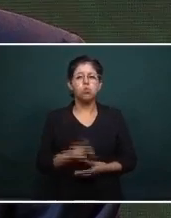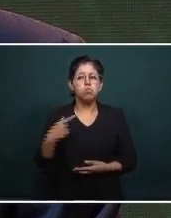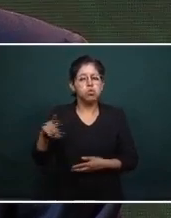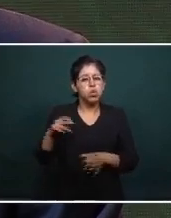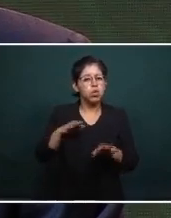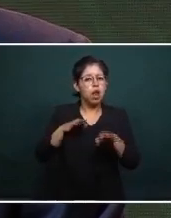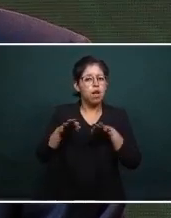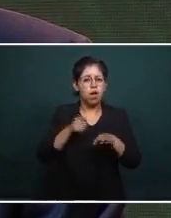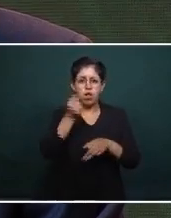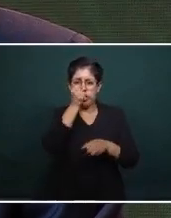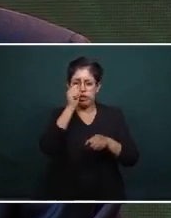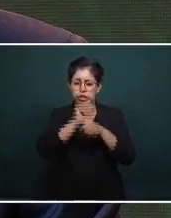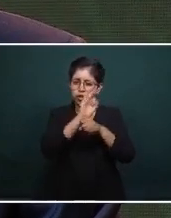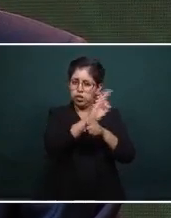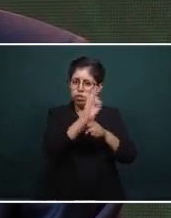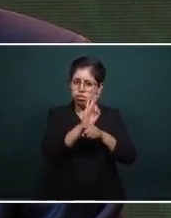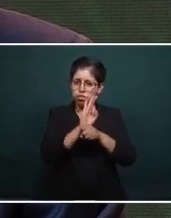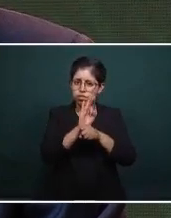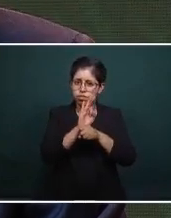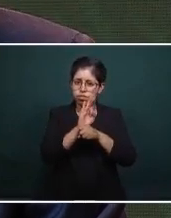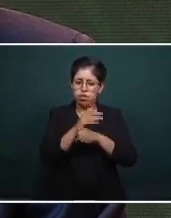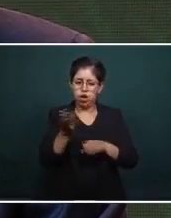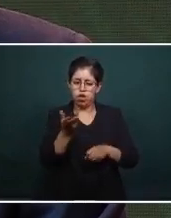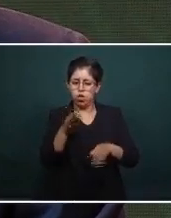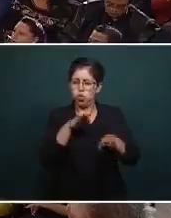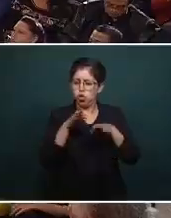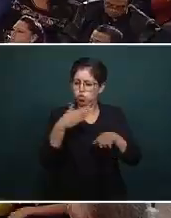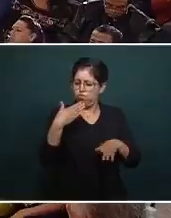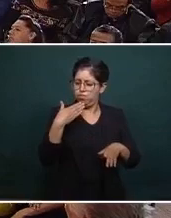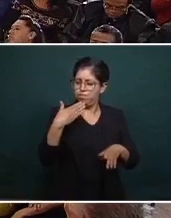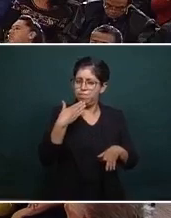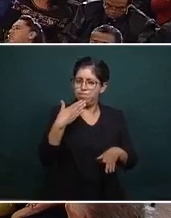función, lo hacen muy bien los